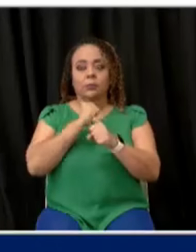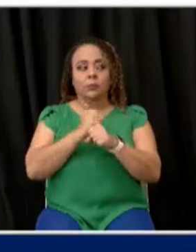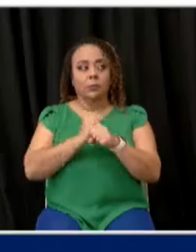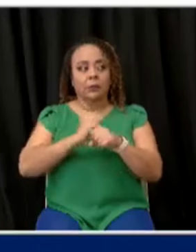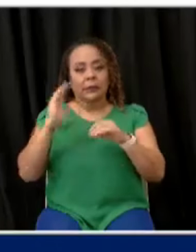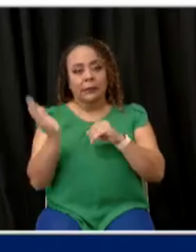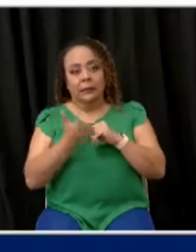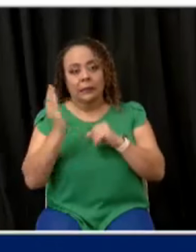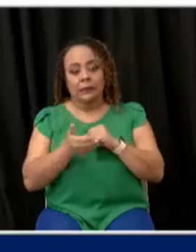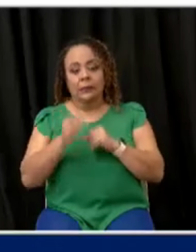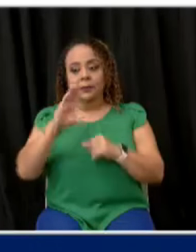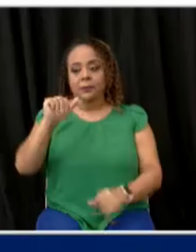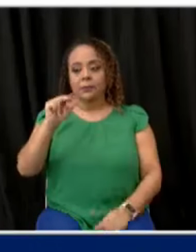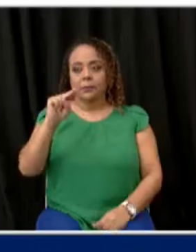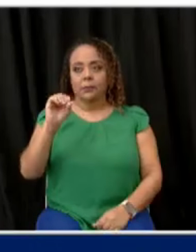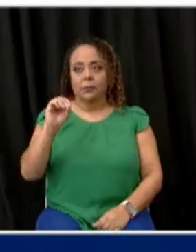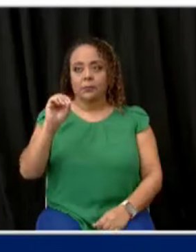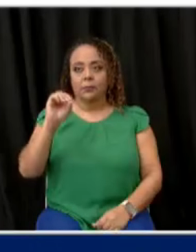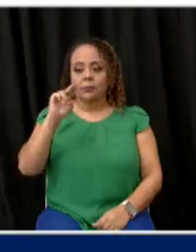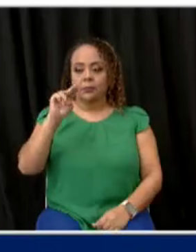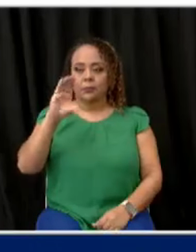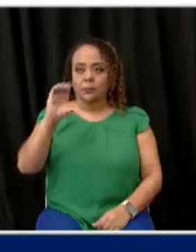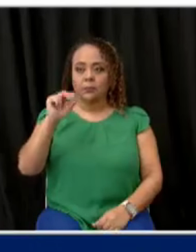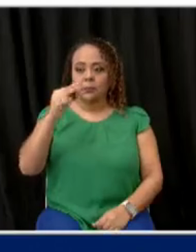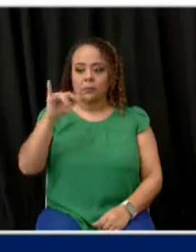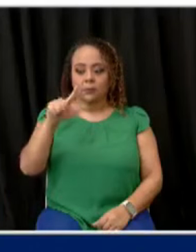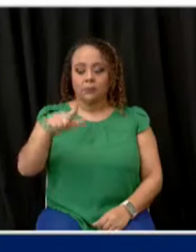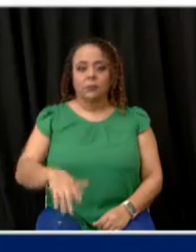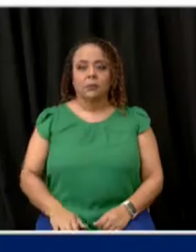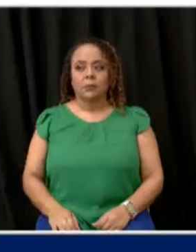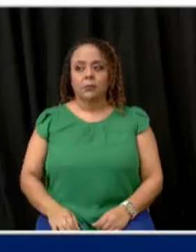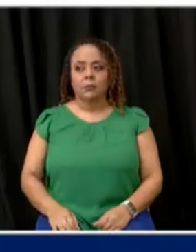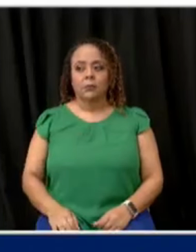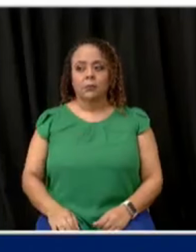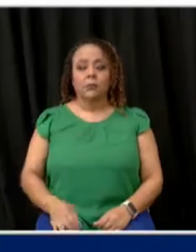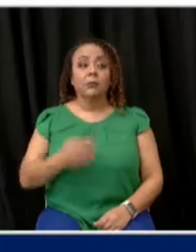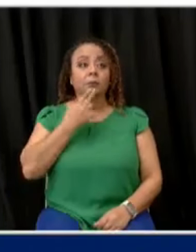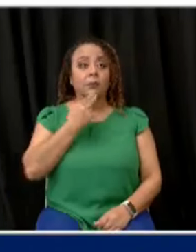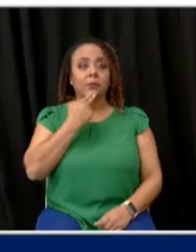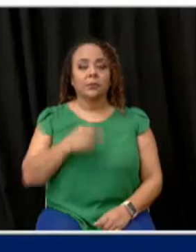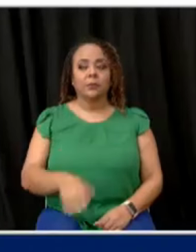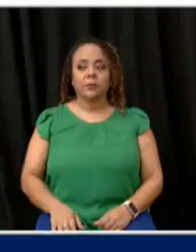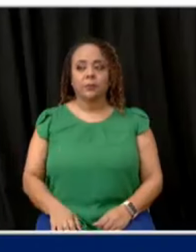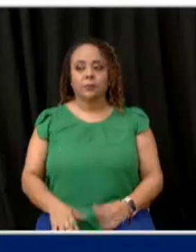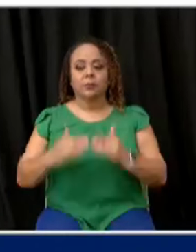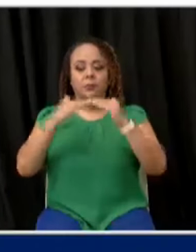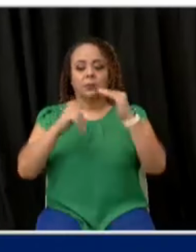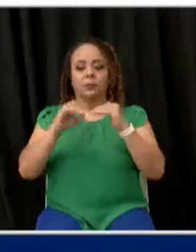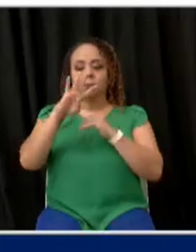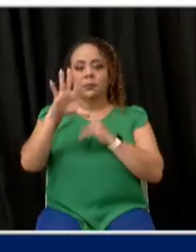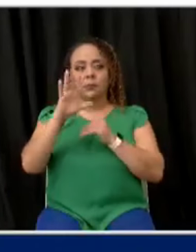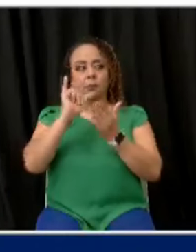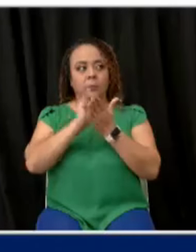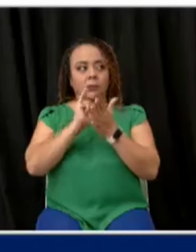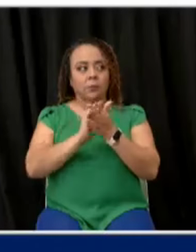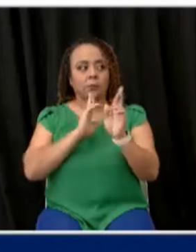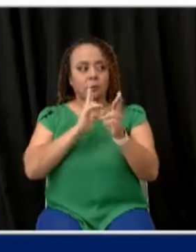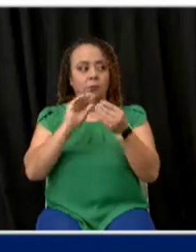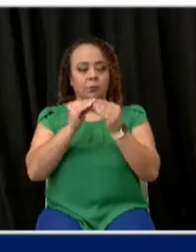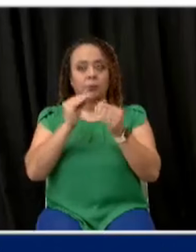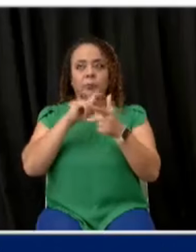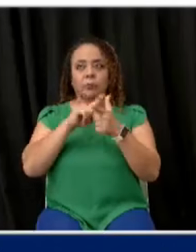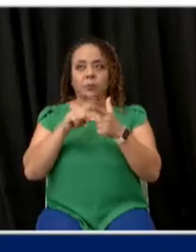machete en un cañaveral, cañal se dice, cañal, ¿sí? Ajá. En un cañal de azúcar, menos 45, eso nos da un número. Entonces nos